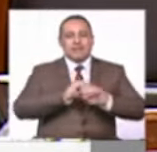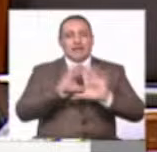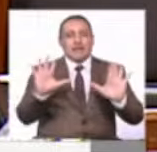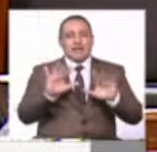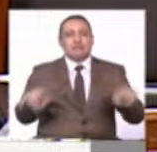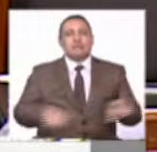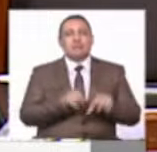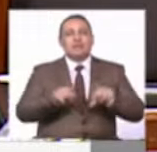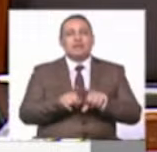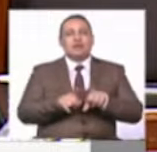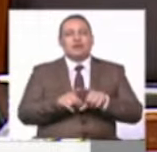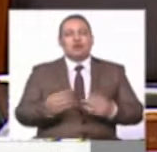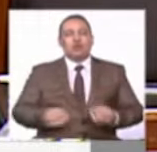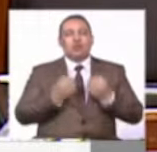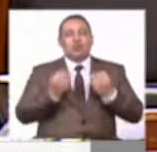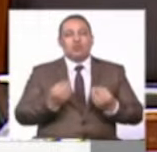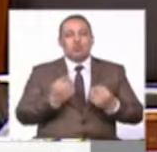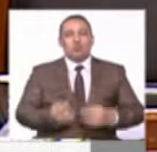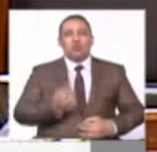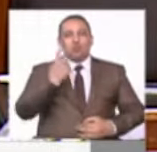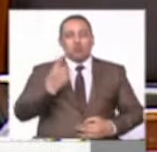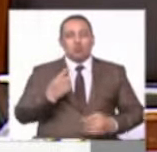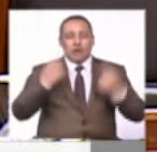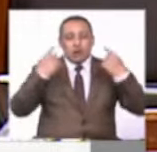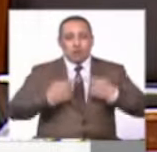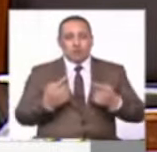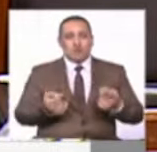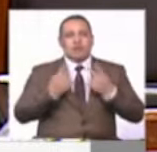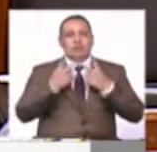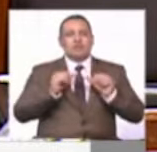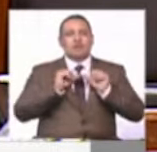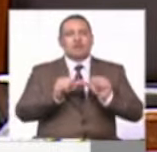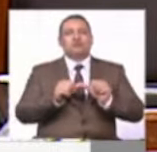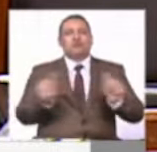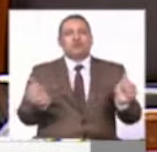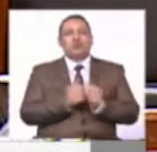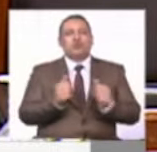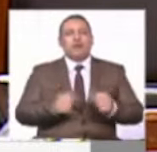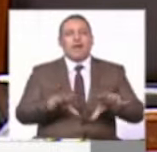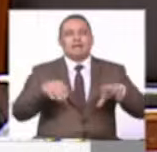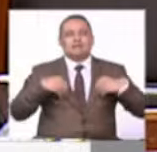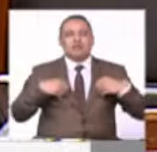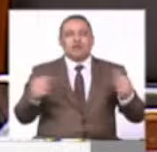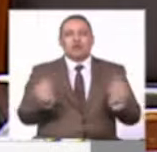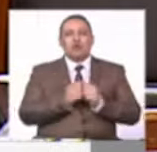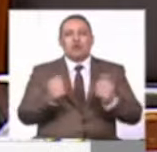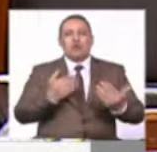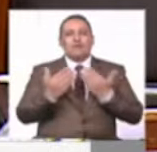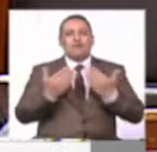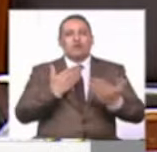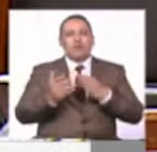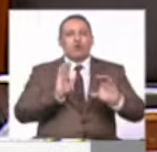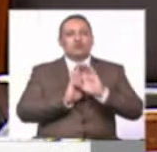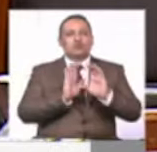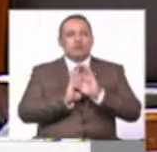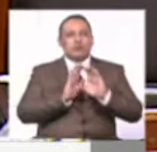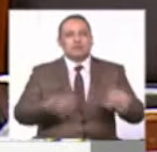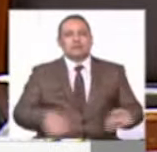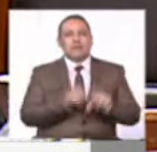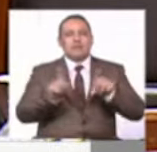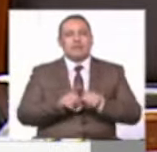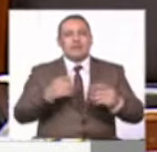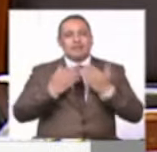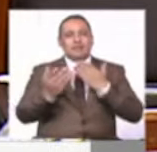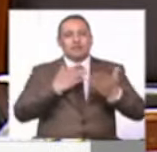y como y como una condición de permanencia en acatamiento de la Fórmula constitucional que de